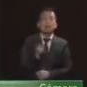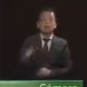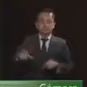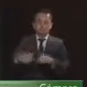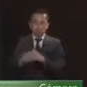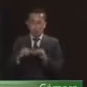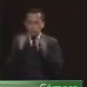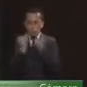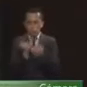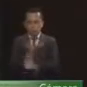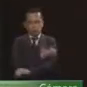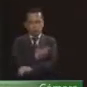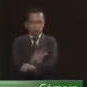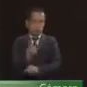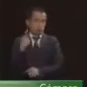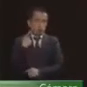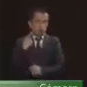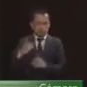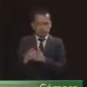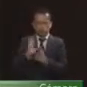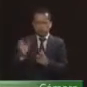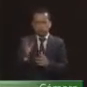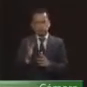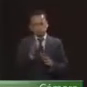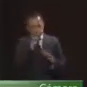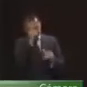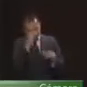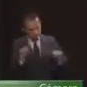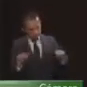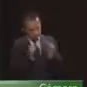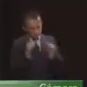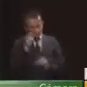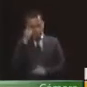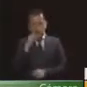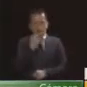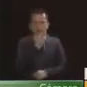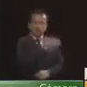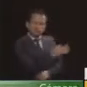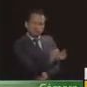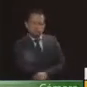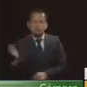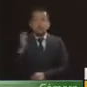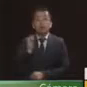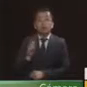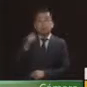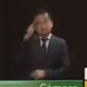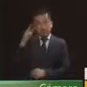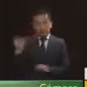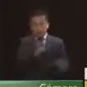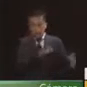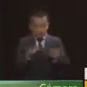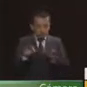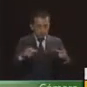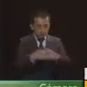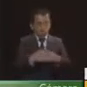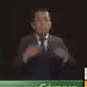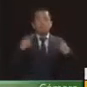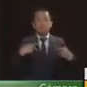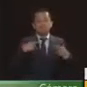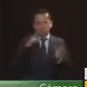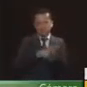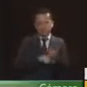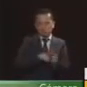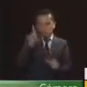para la elección de consejeras y consejeros electorales del Consejo General del Instituto Nacional Electoral y el proceso para